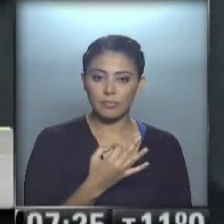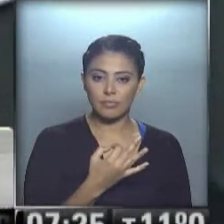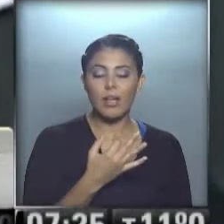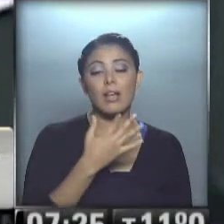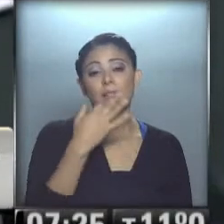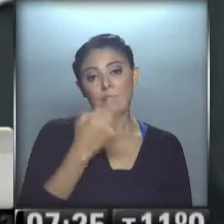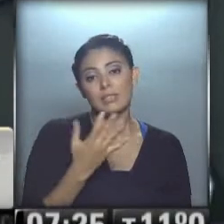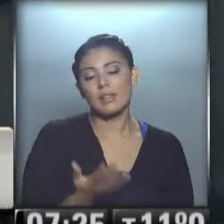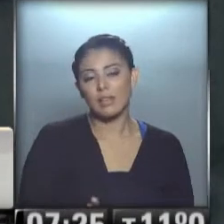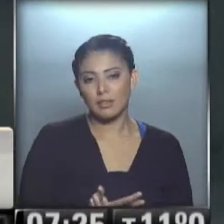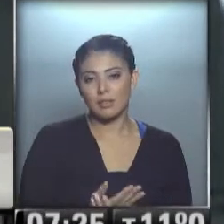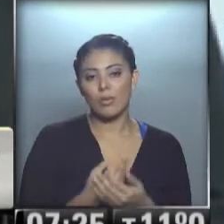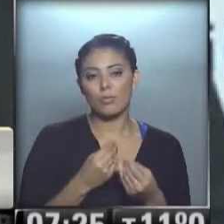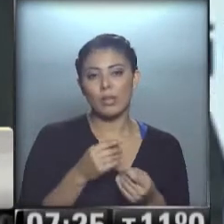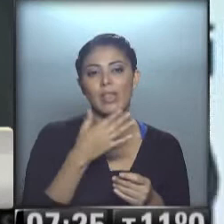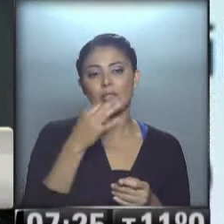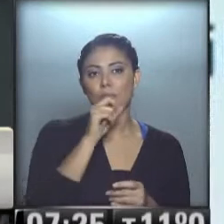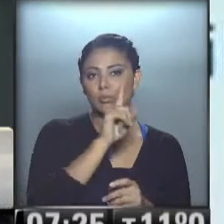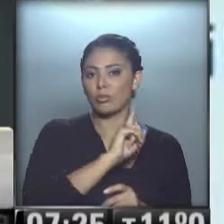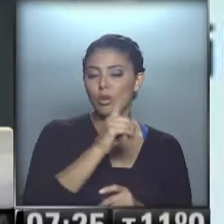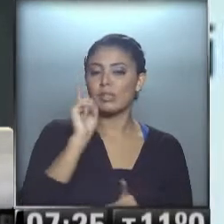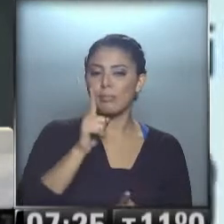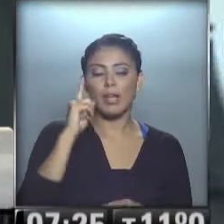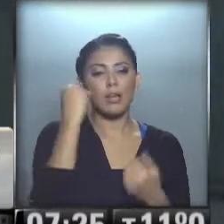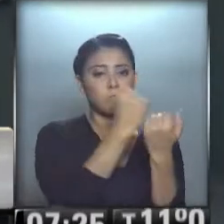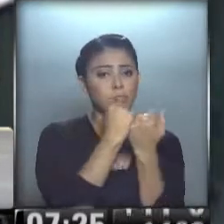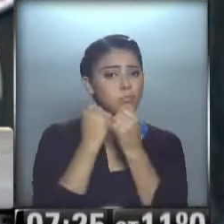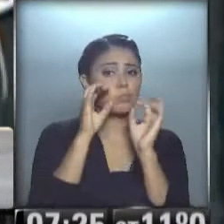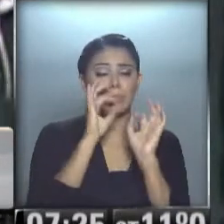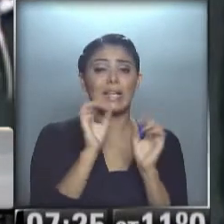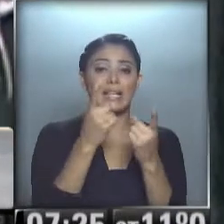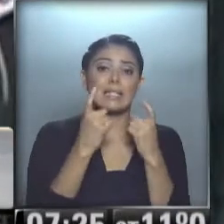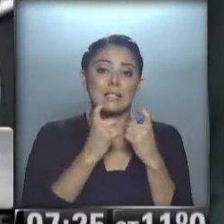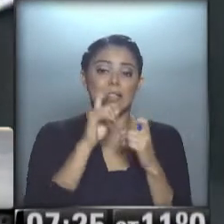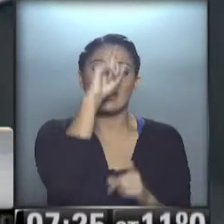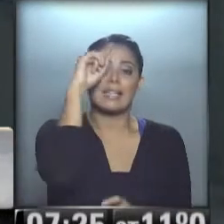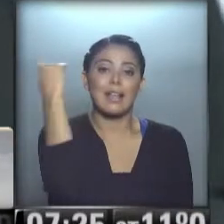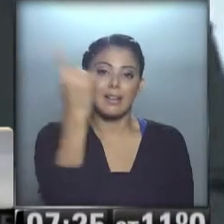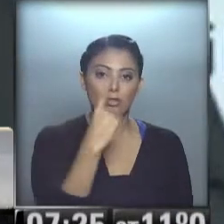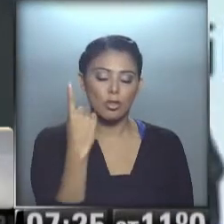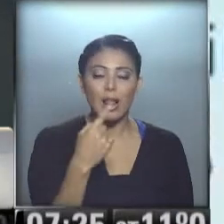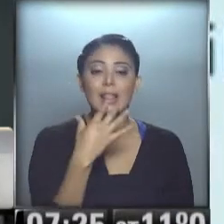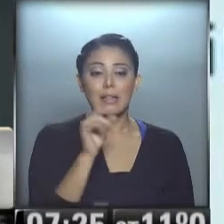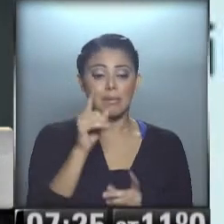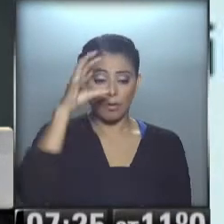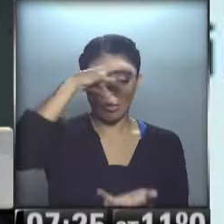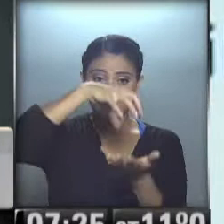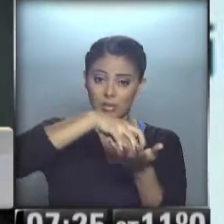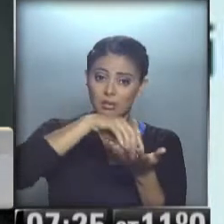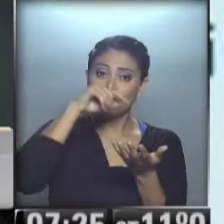sin duda, no solamente por una decisión propia, sino por un consenso, por una necesidad internacional, que este organismo ICANN